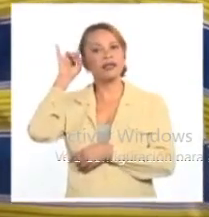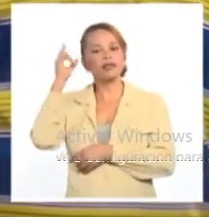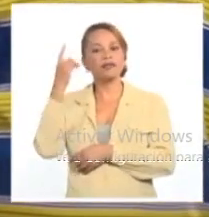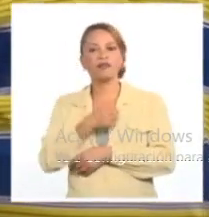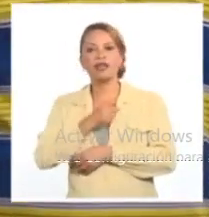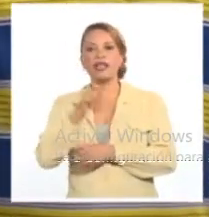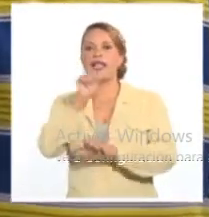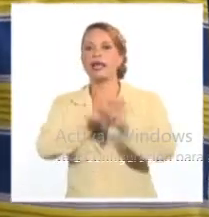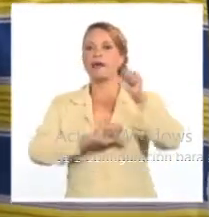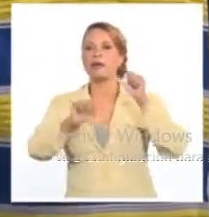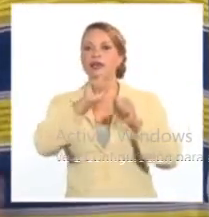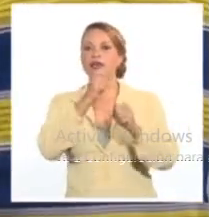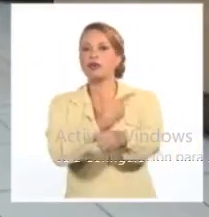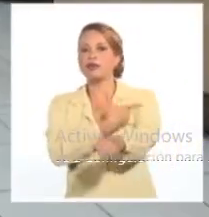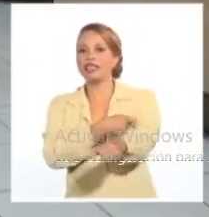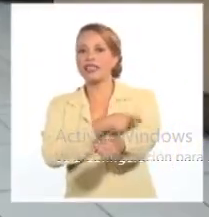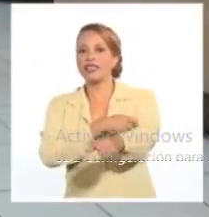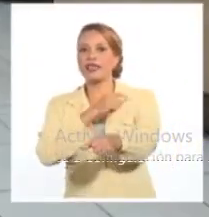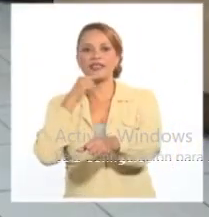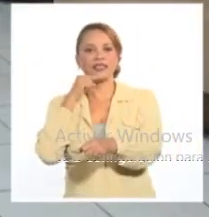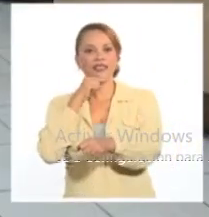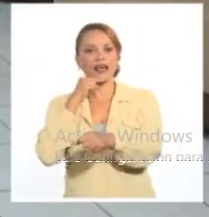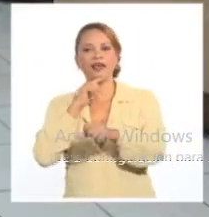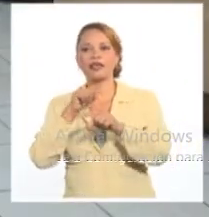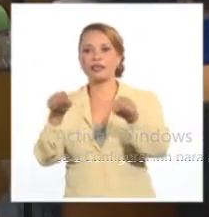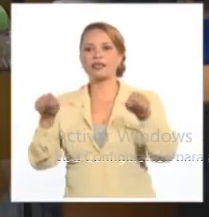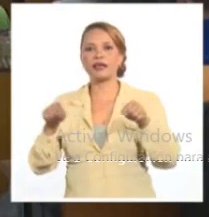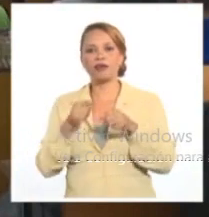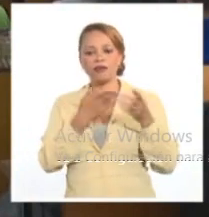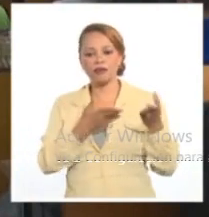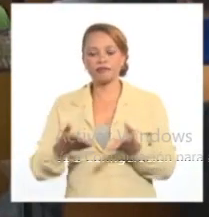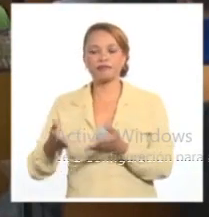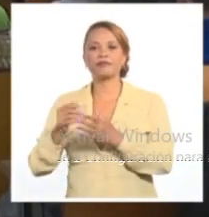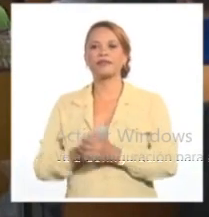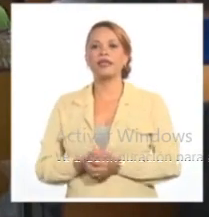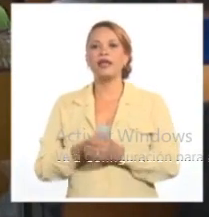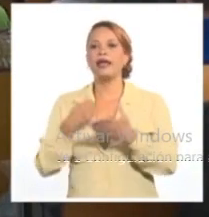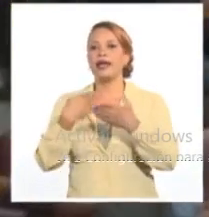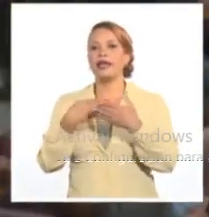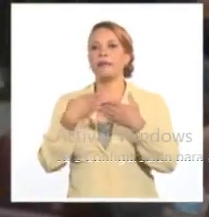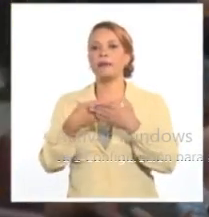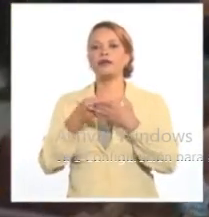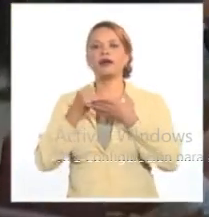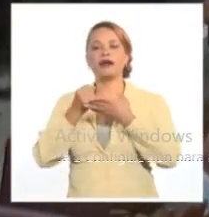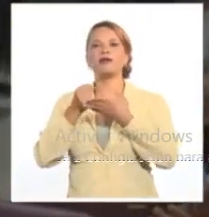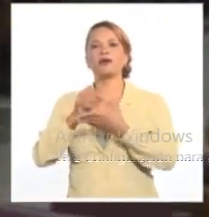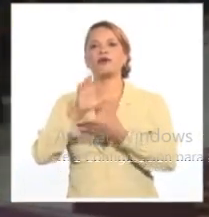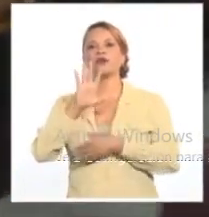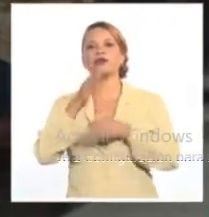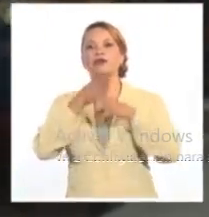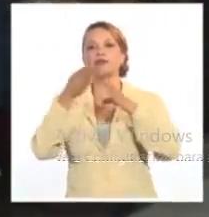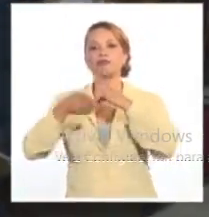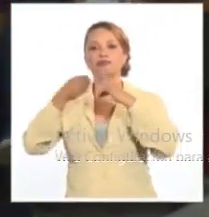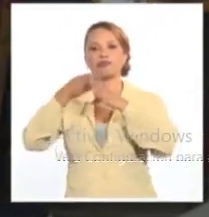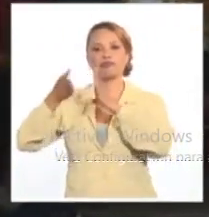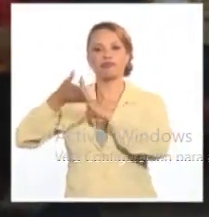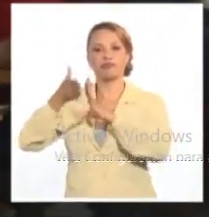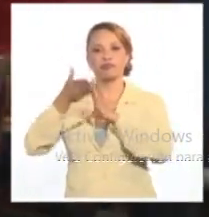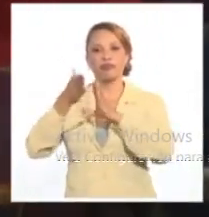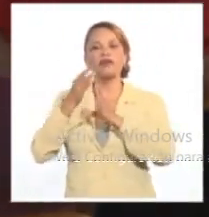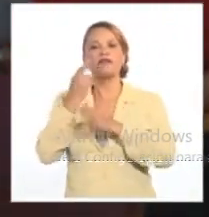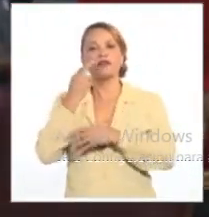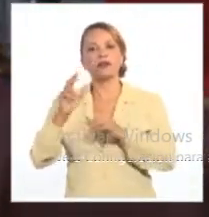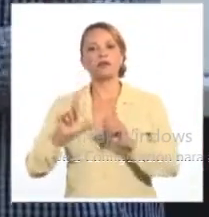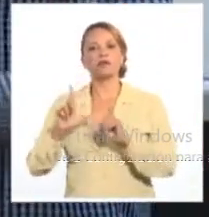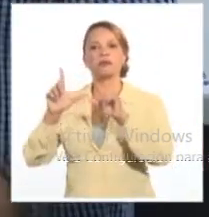Laboratorio de Transfusiones de Sangre y el Salón de Protocolos. Las empresas que ejecutaron las 5 obras reinauguradas fueron reconocidas